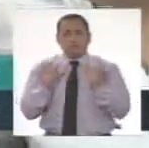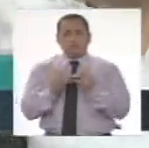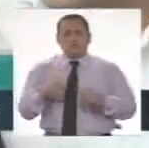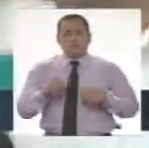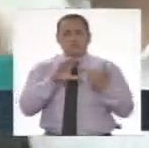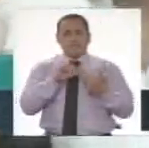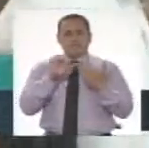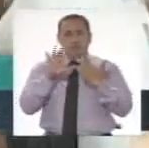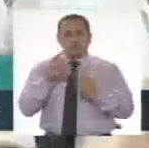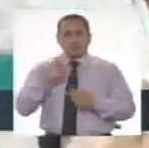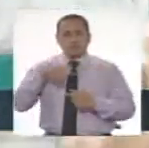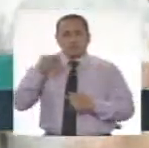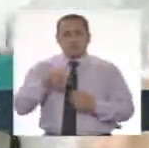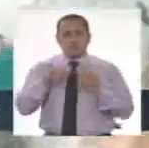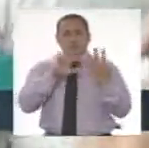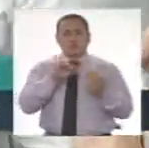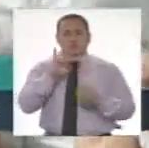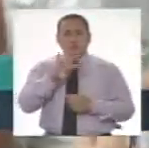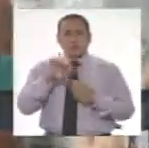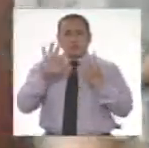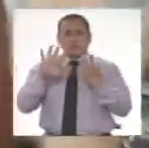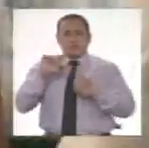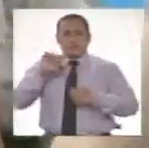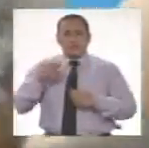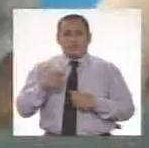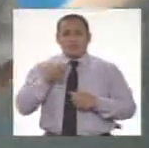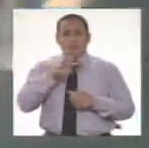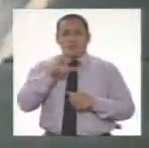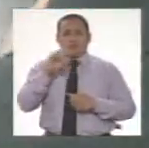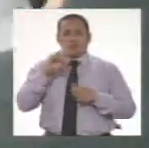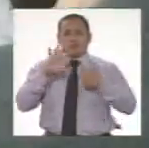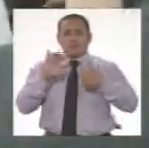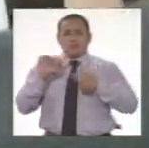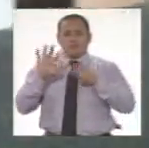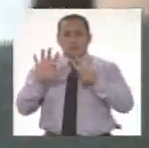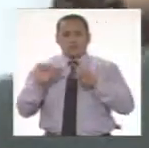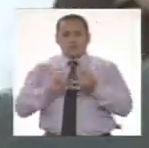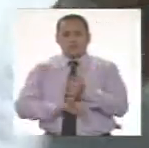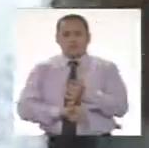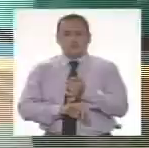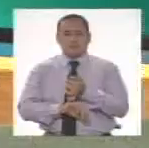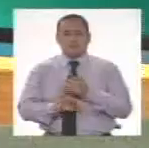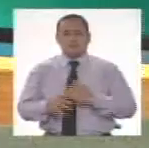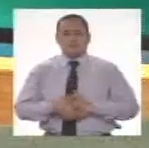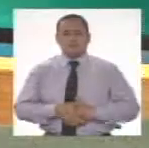68.947.469 soles.